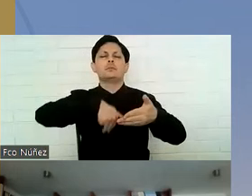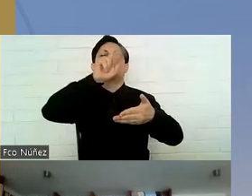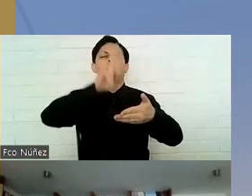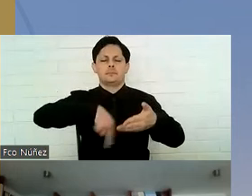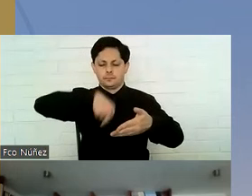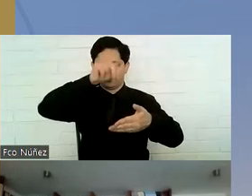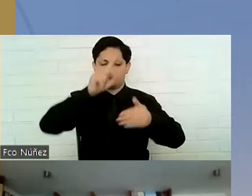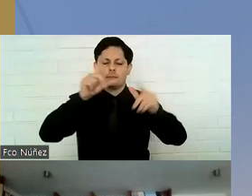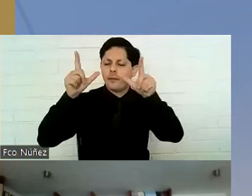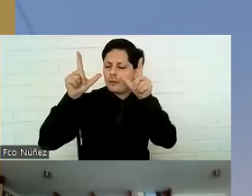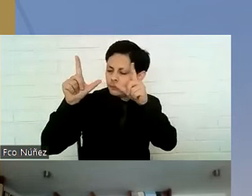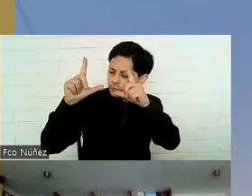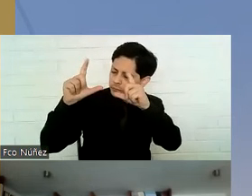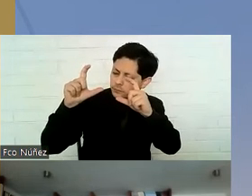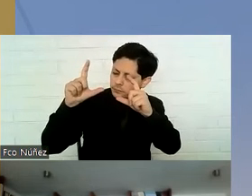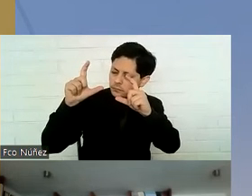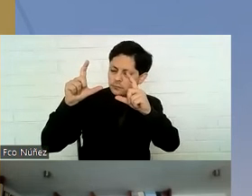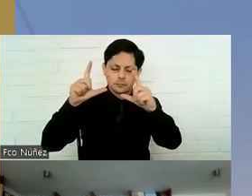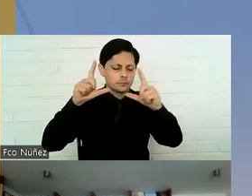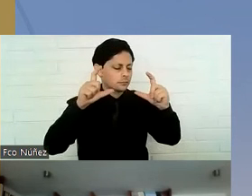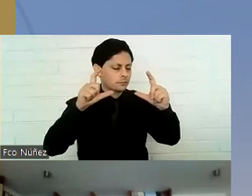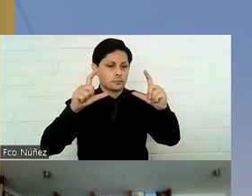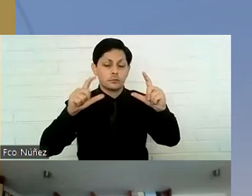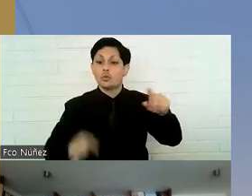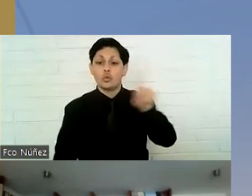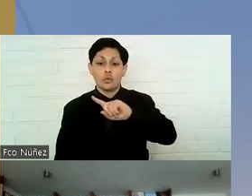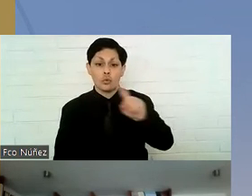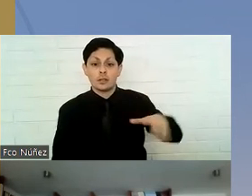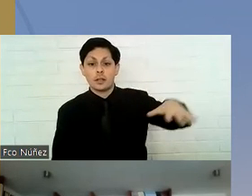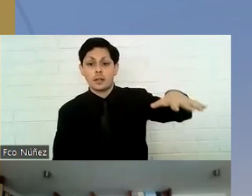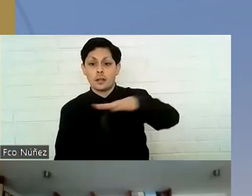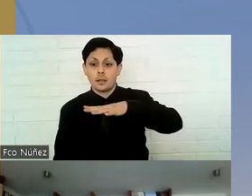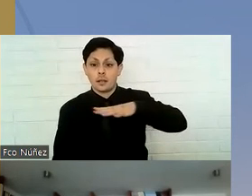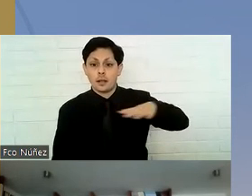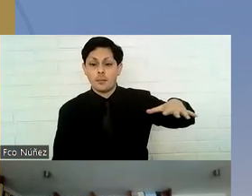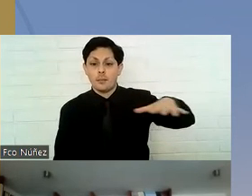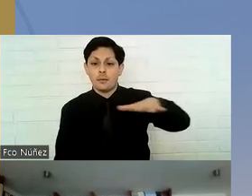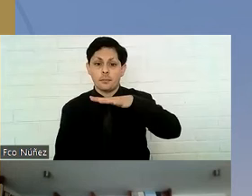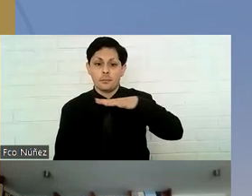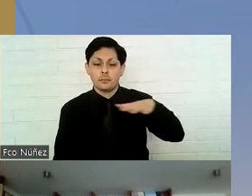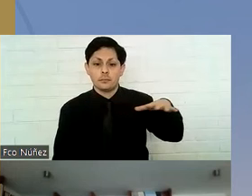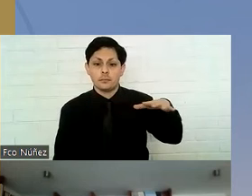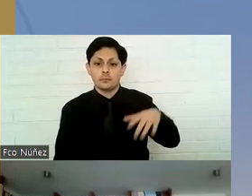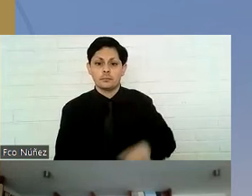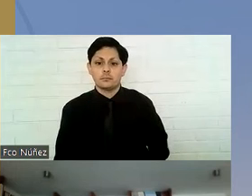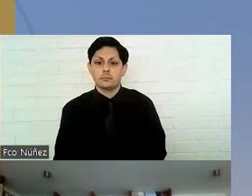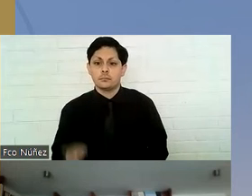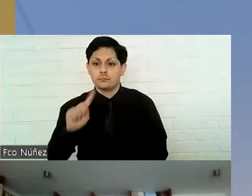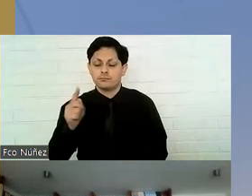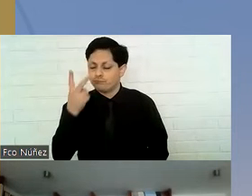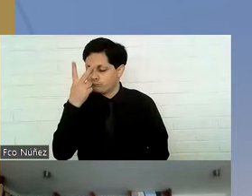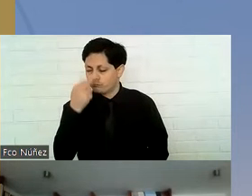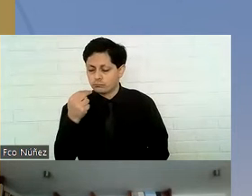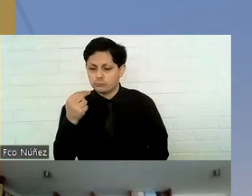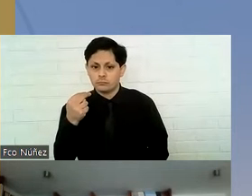la fotografía, no es campo exclusivo de los que tienen visión óptica. existe